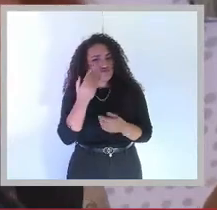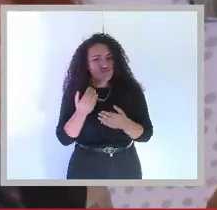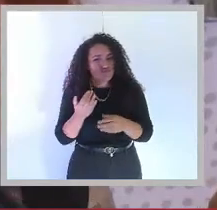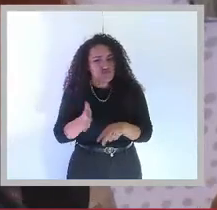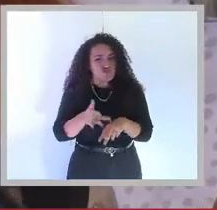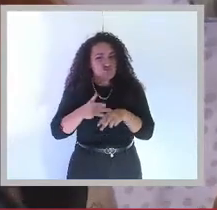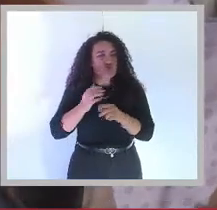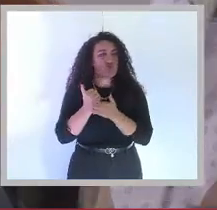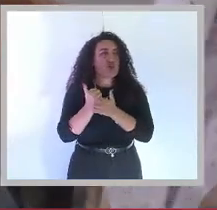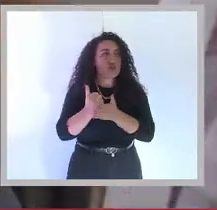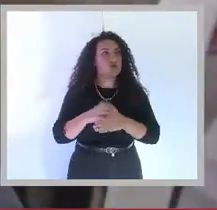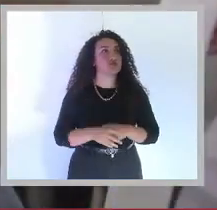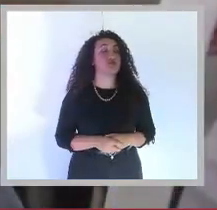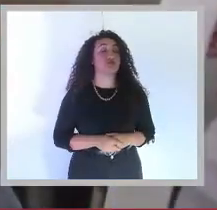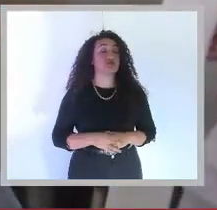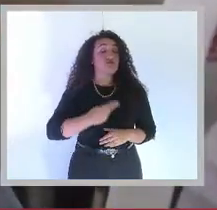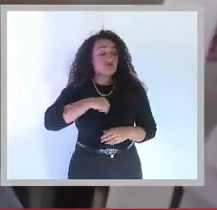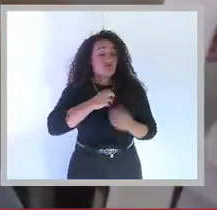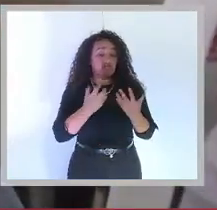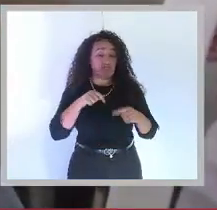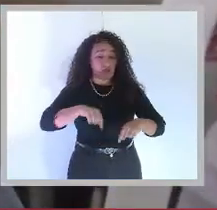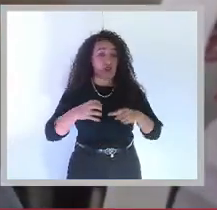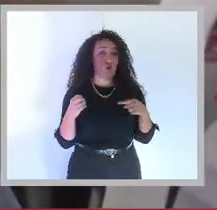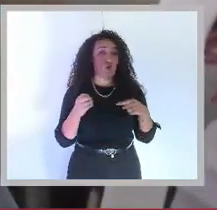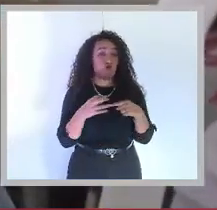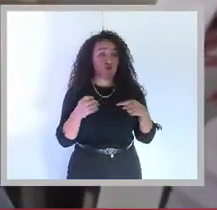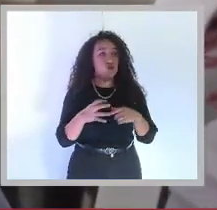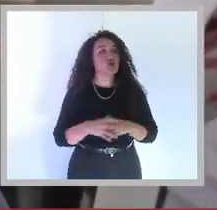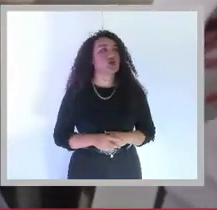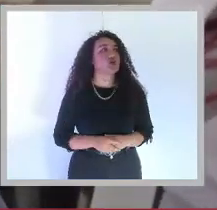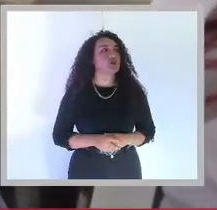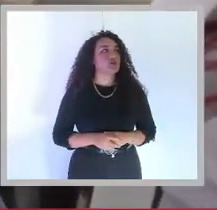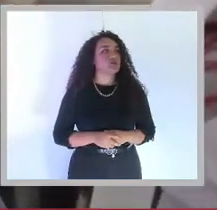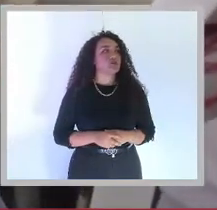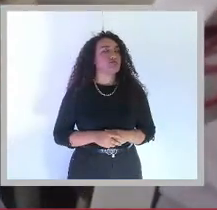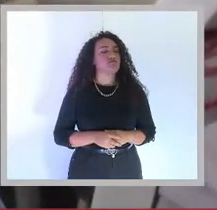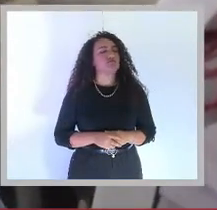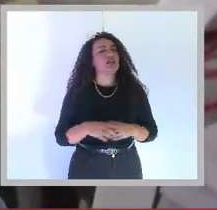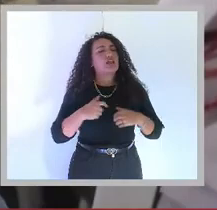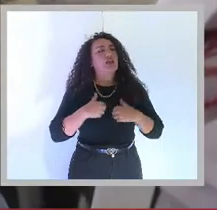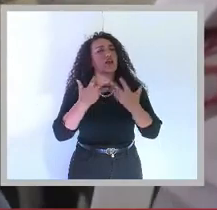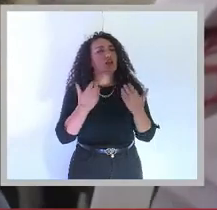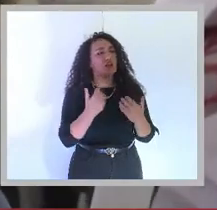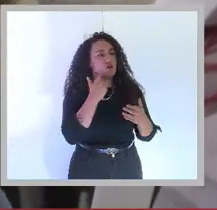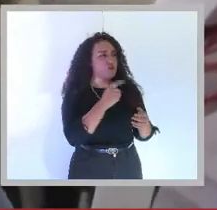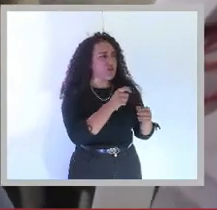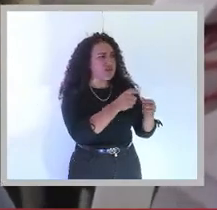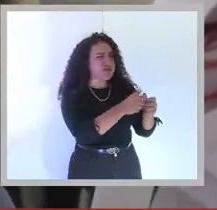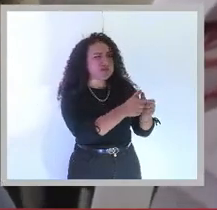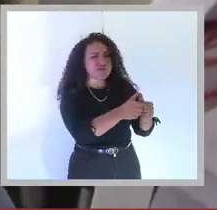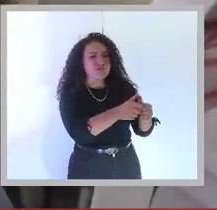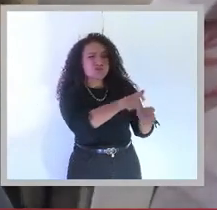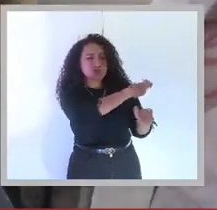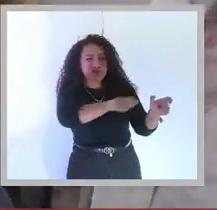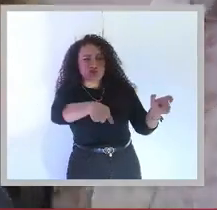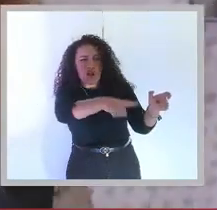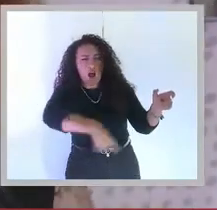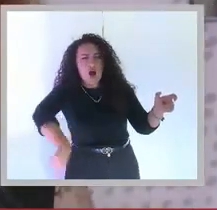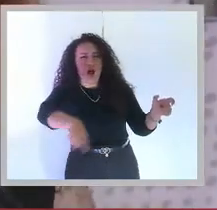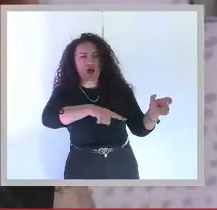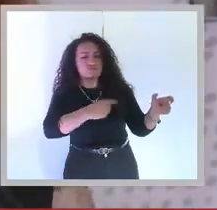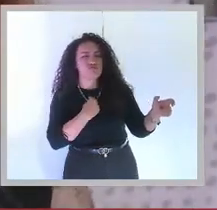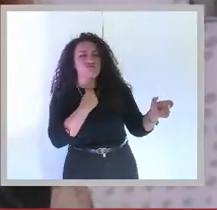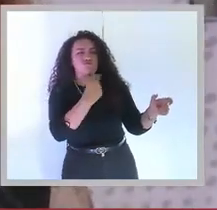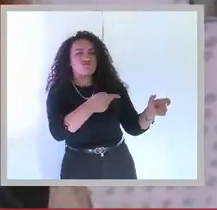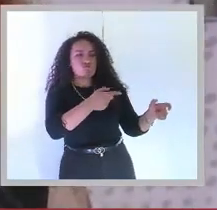de este foro se pueden hacer huir las múltiples voces del diálogo social para